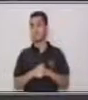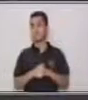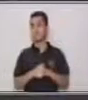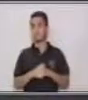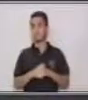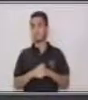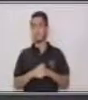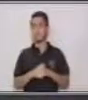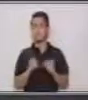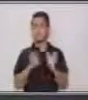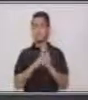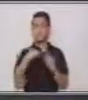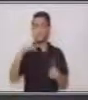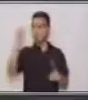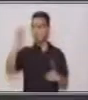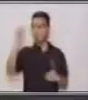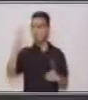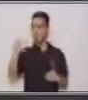coloreo